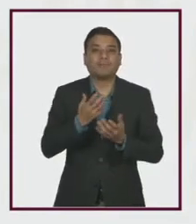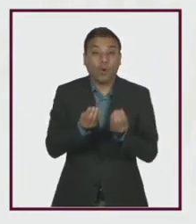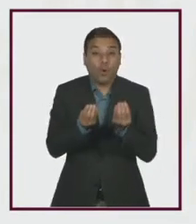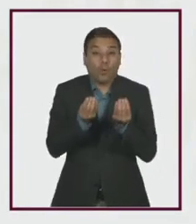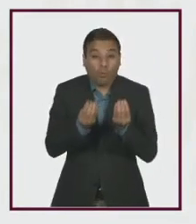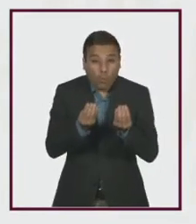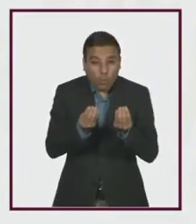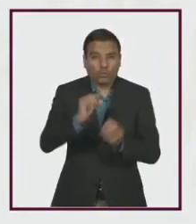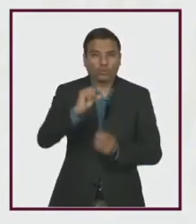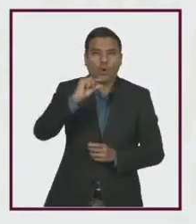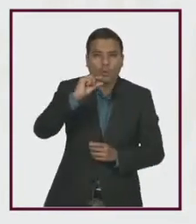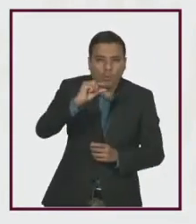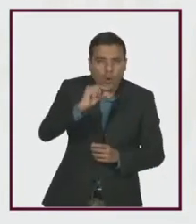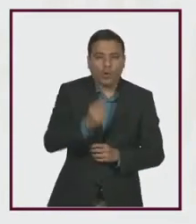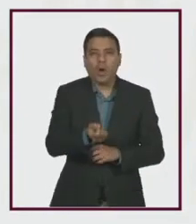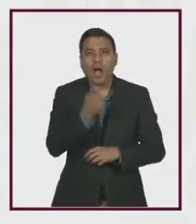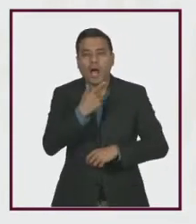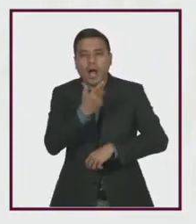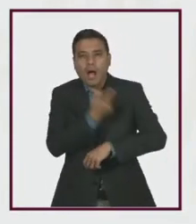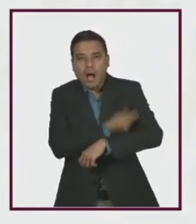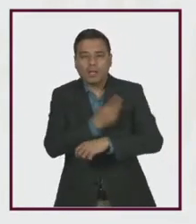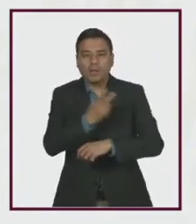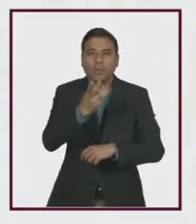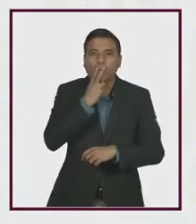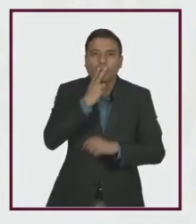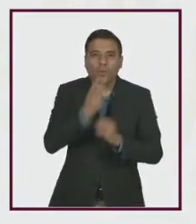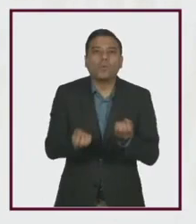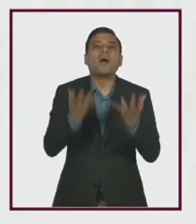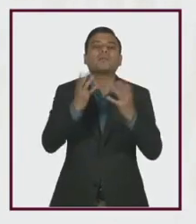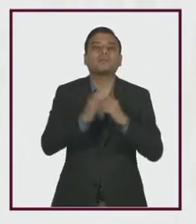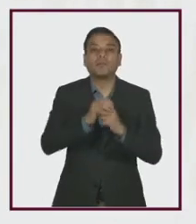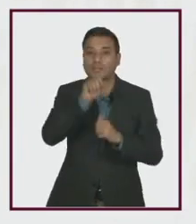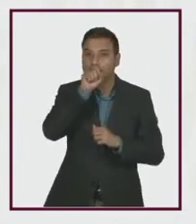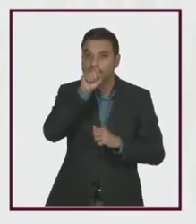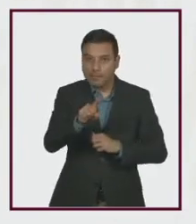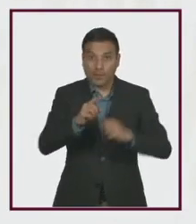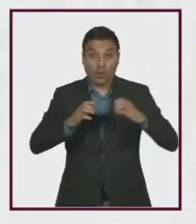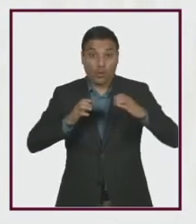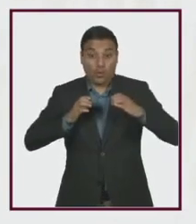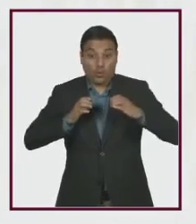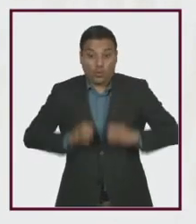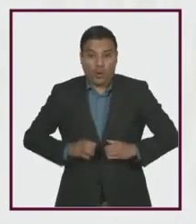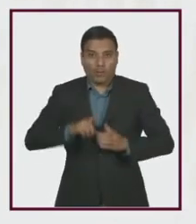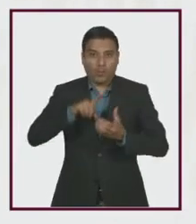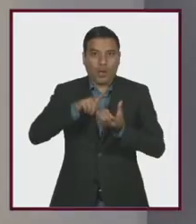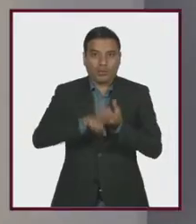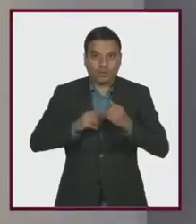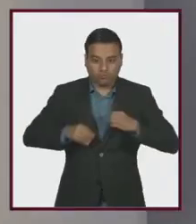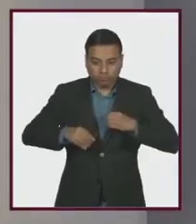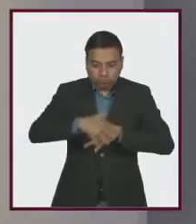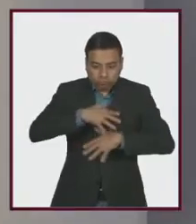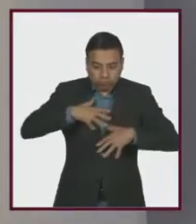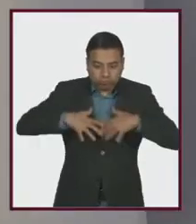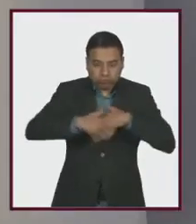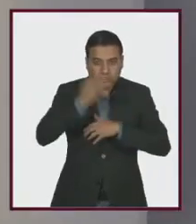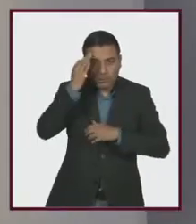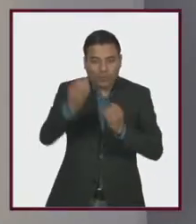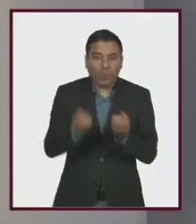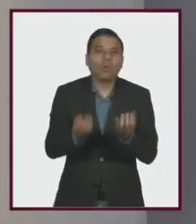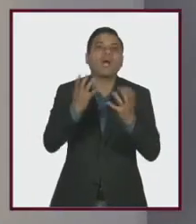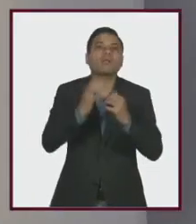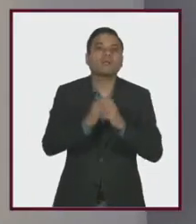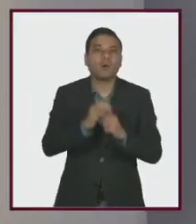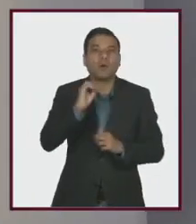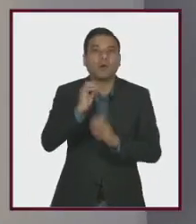mayor intoxicación, del tiempo que dura la sustancia en mi cuerpo, de cómo la metaboliza mi cuerpo, porque hay personas